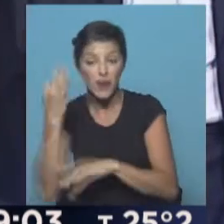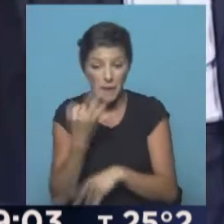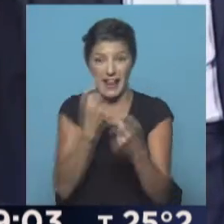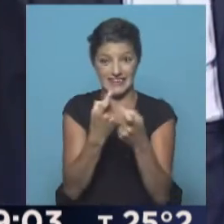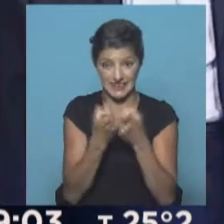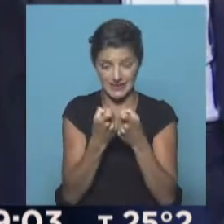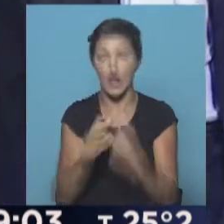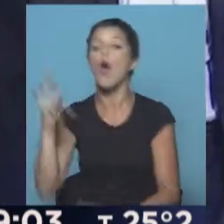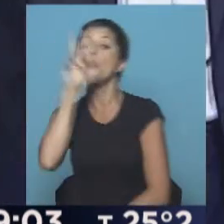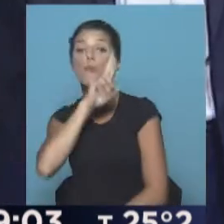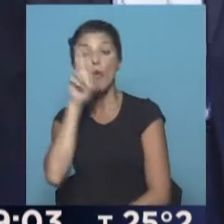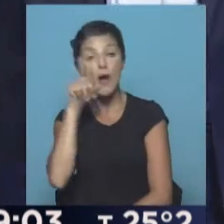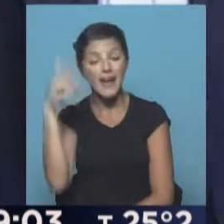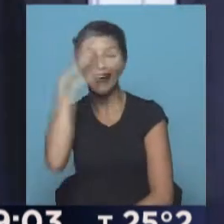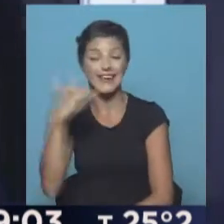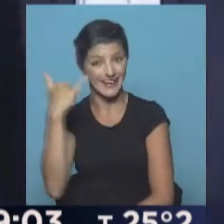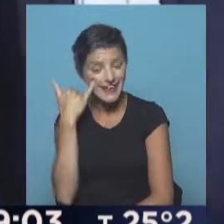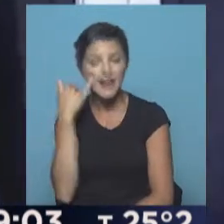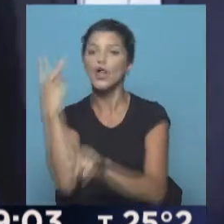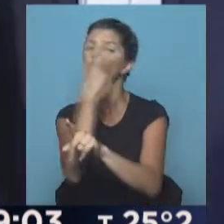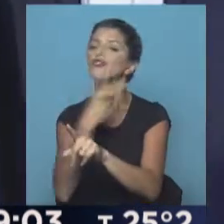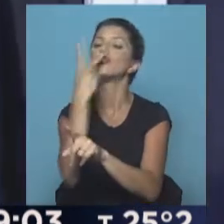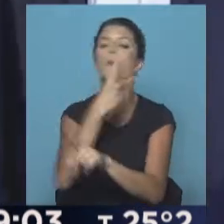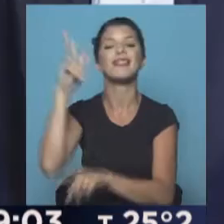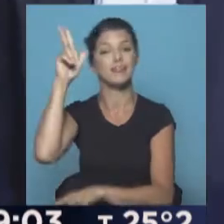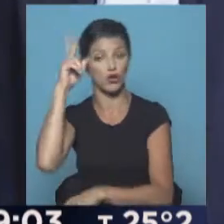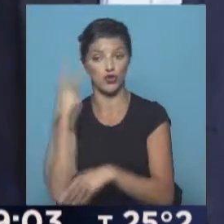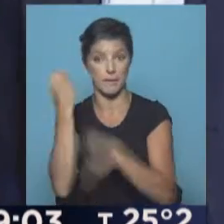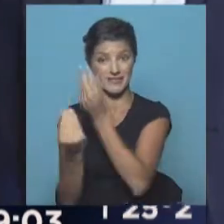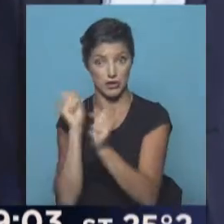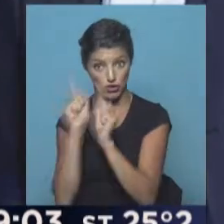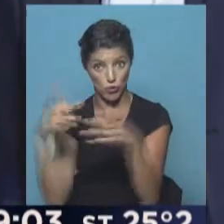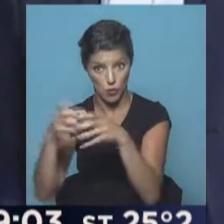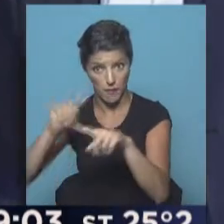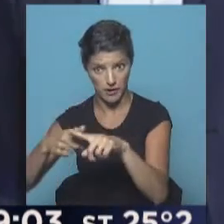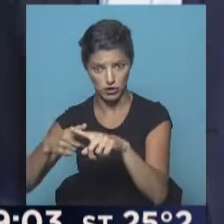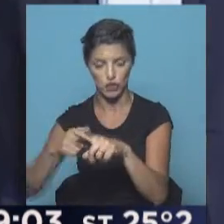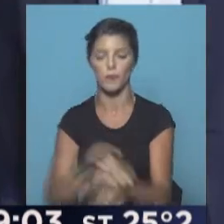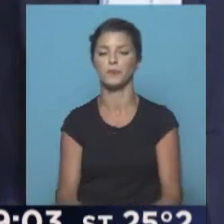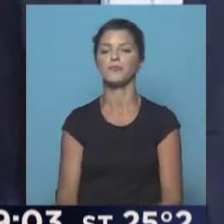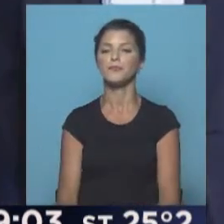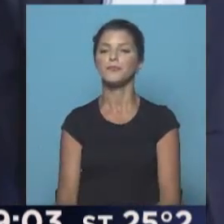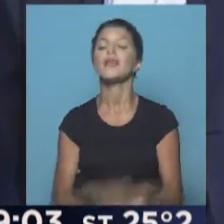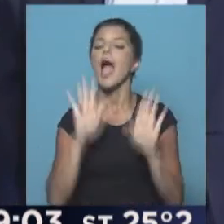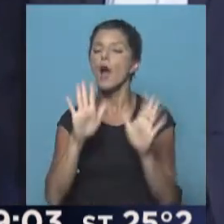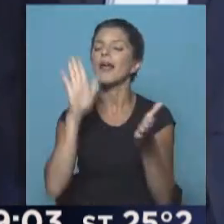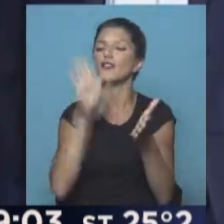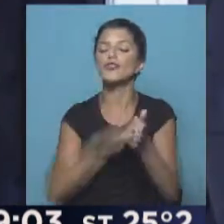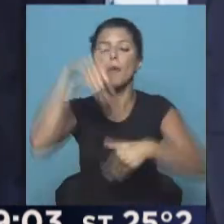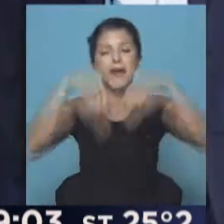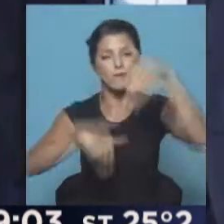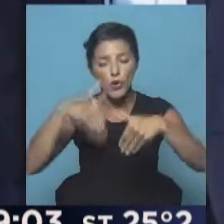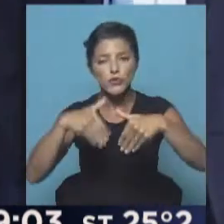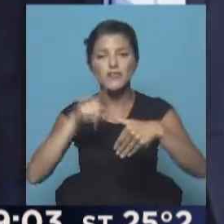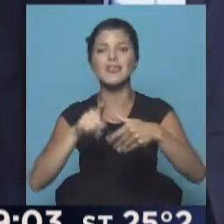Hillary Clinton terminó con 228 electores. Sin embargo, en votos, cantidad de votos, el sistema de Estados Unidos